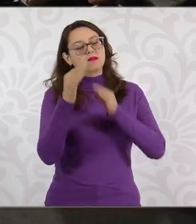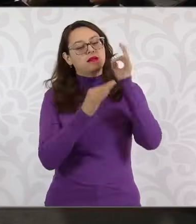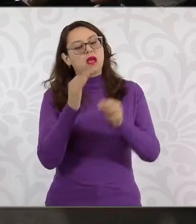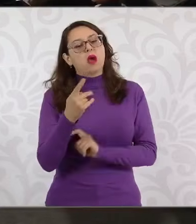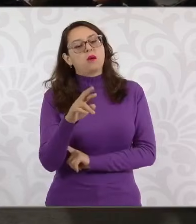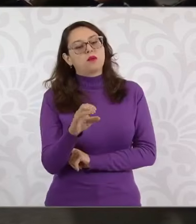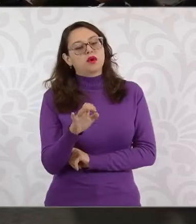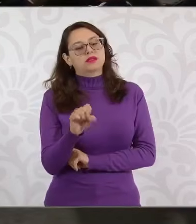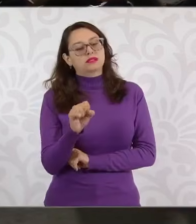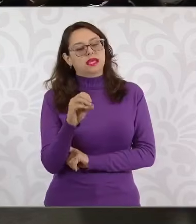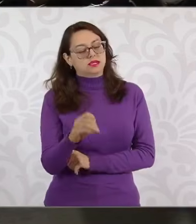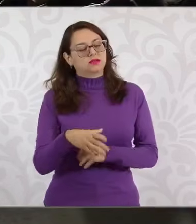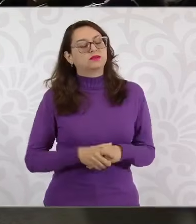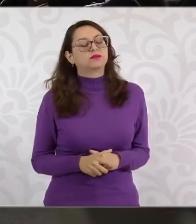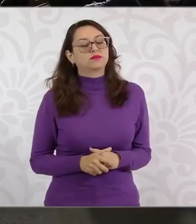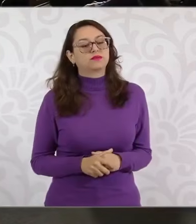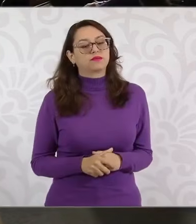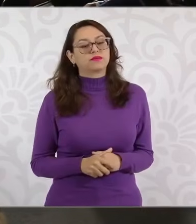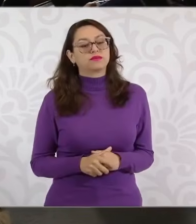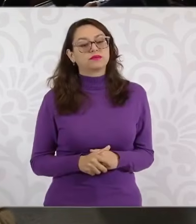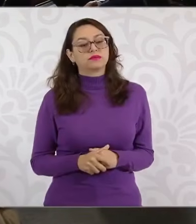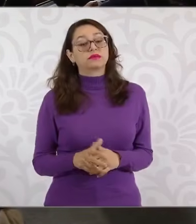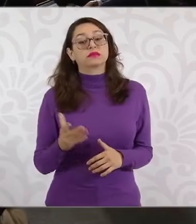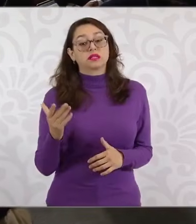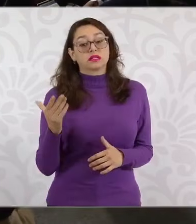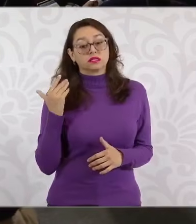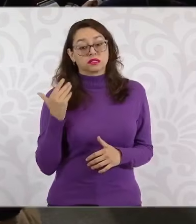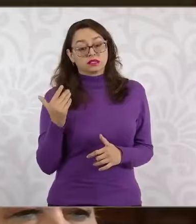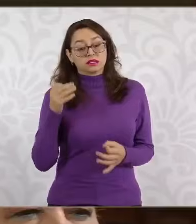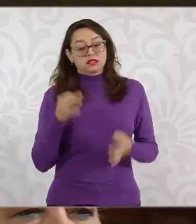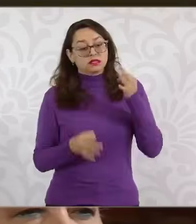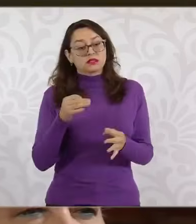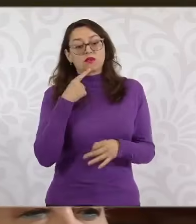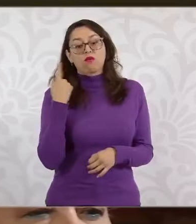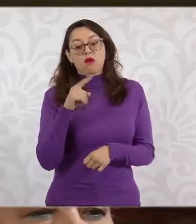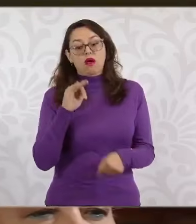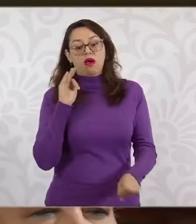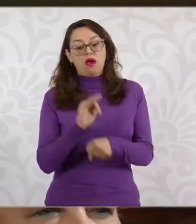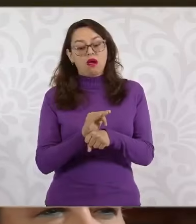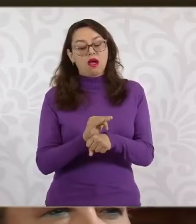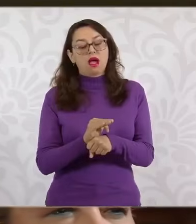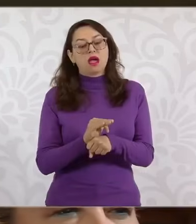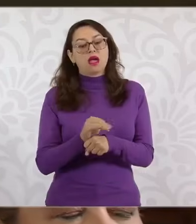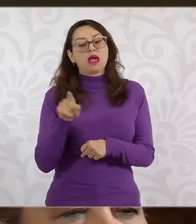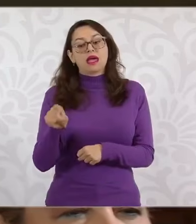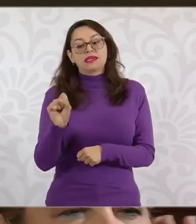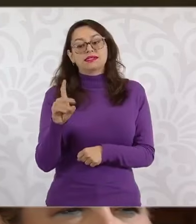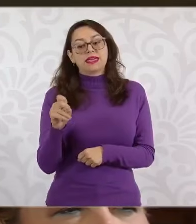asunto de la resolución del juicio de amparo para que Sedena entregue los 583 folios de los informes